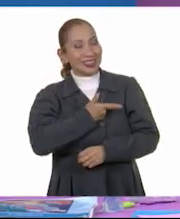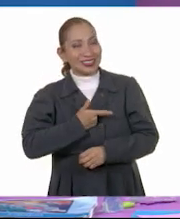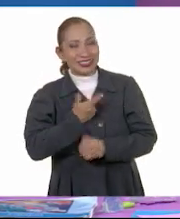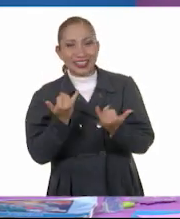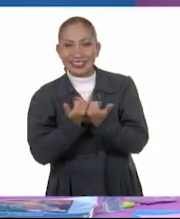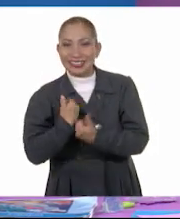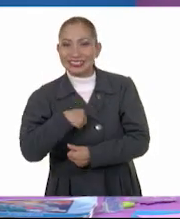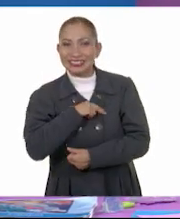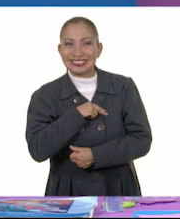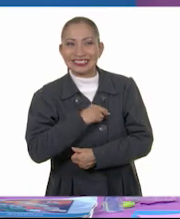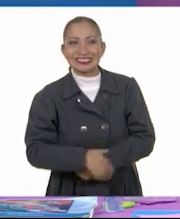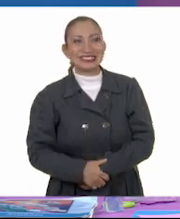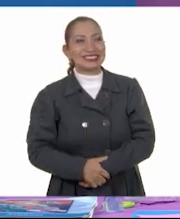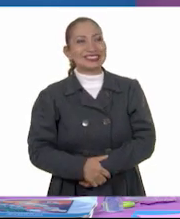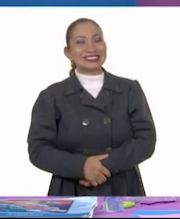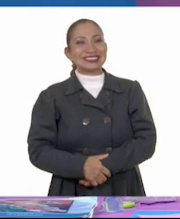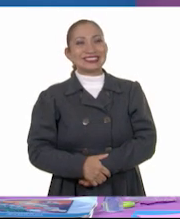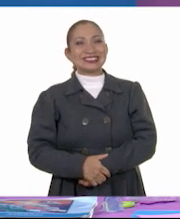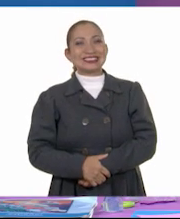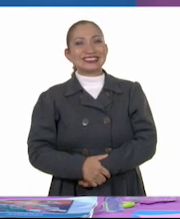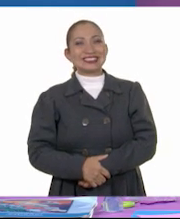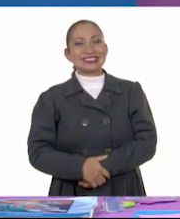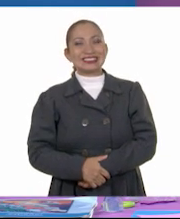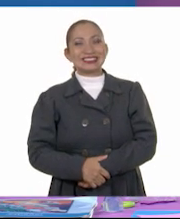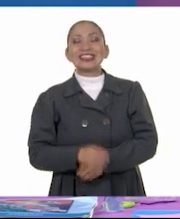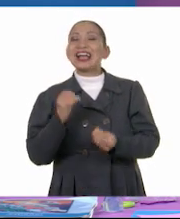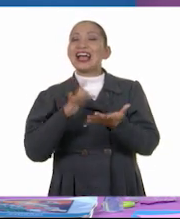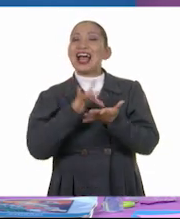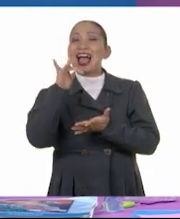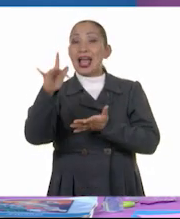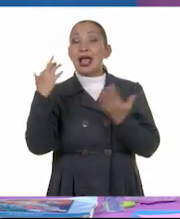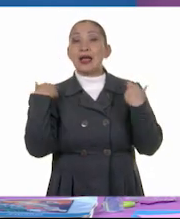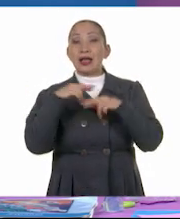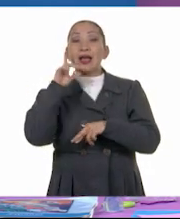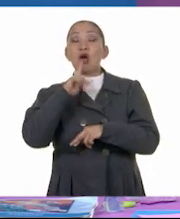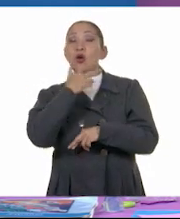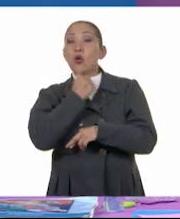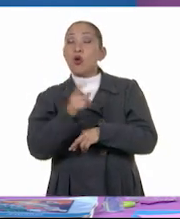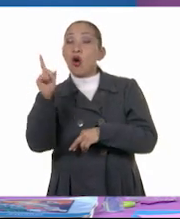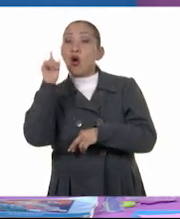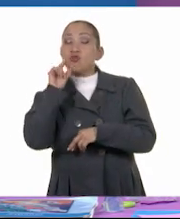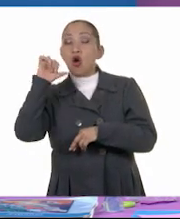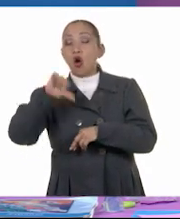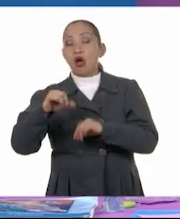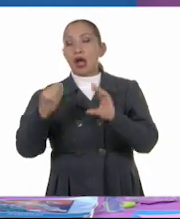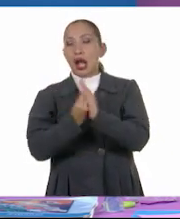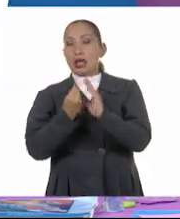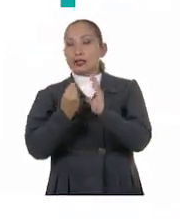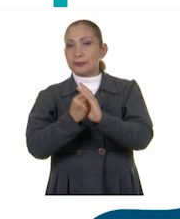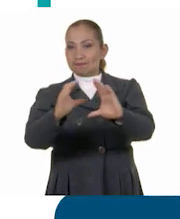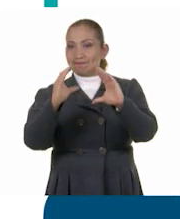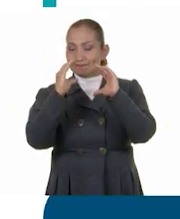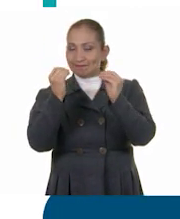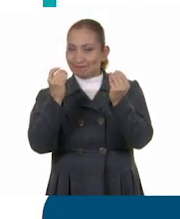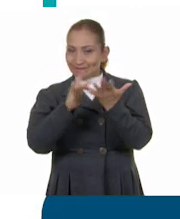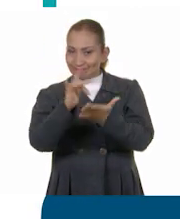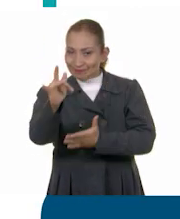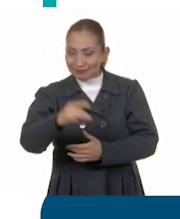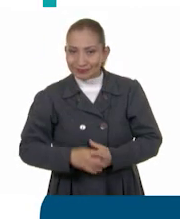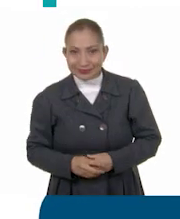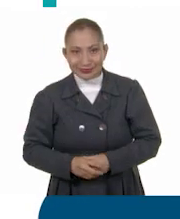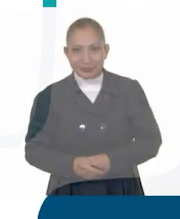disfrutado tanto como nosotros. Le damos las gracias a las maestras y los maestros que el día de hoy nos dieron clases. Muchísimas